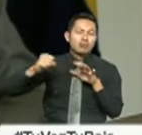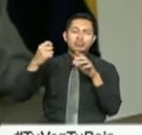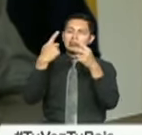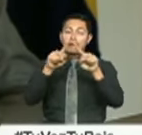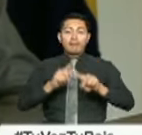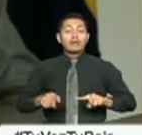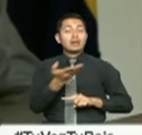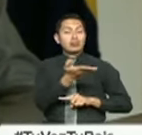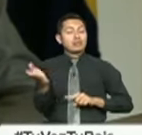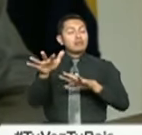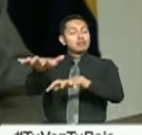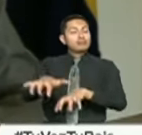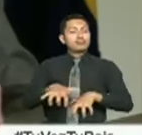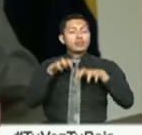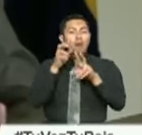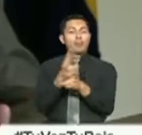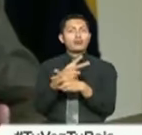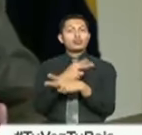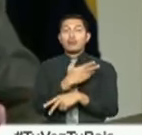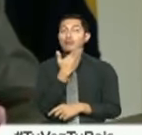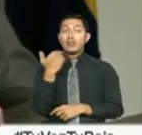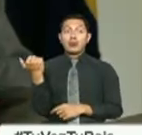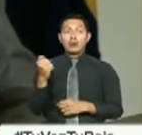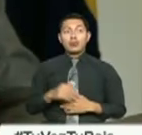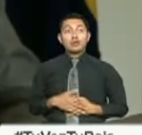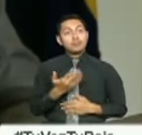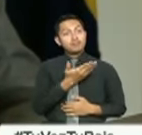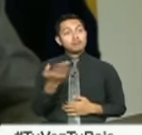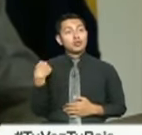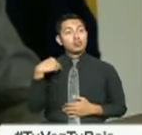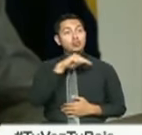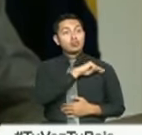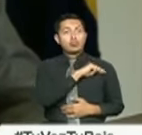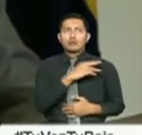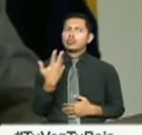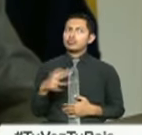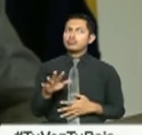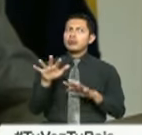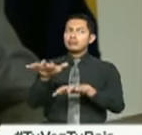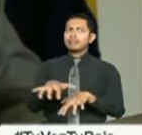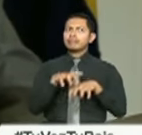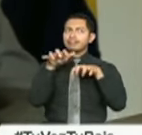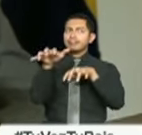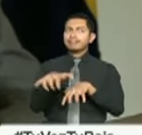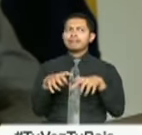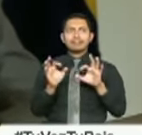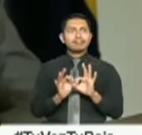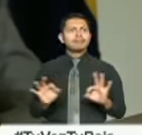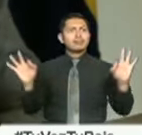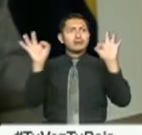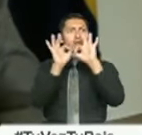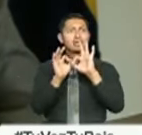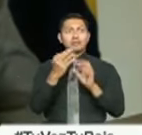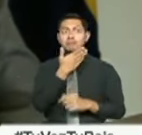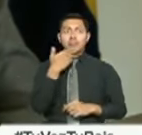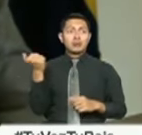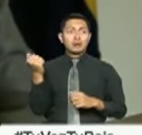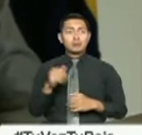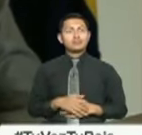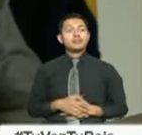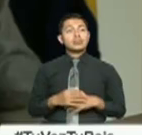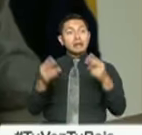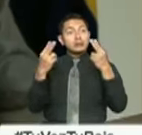para una mejor producción agrícola, habida cuenta de que somos un país eminentemente agrícola y este es nuestro fuerte. De la